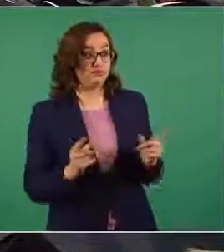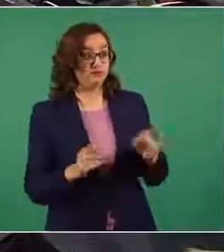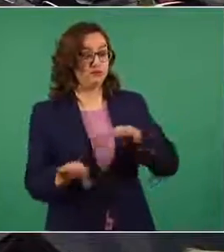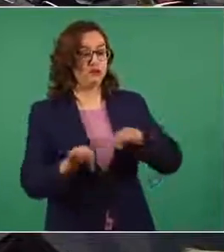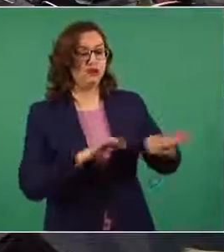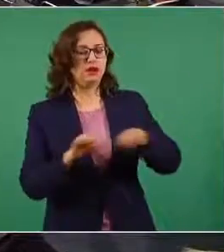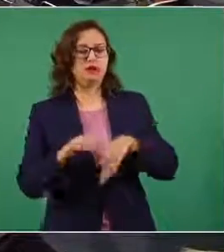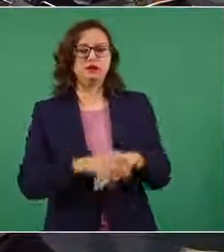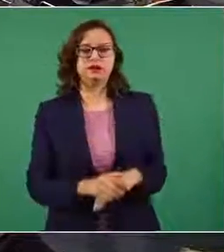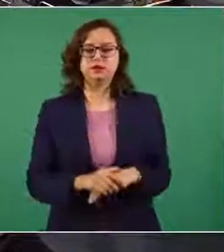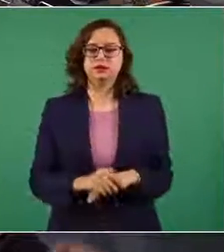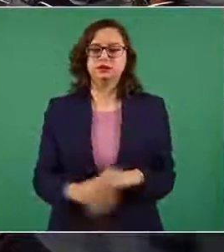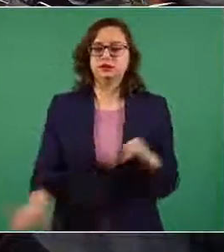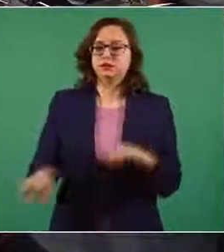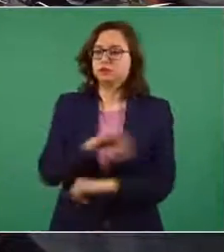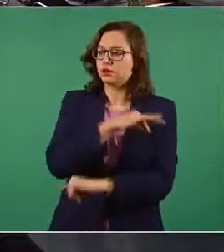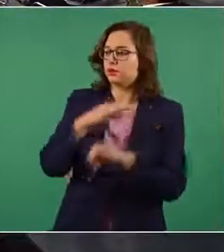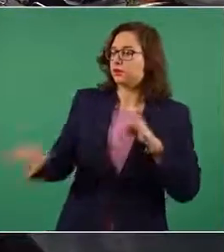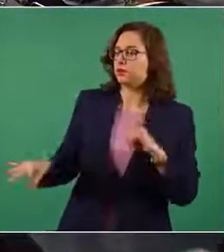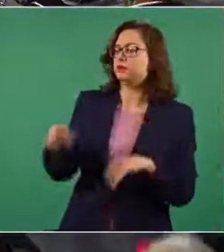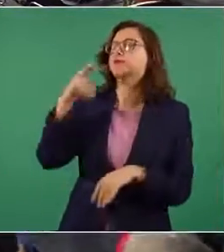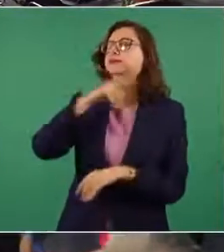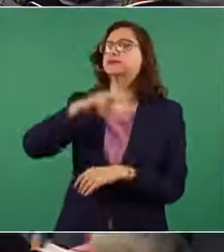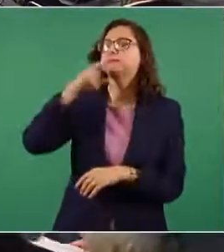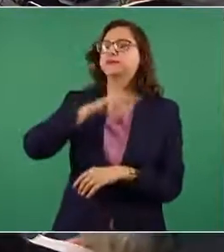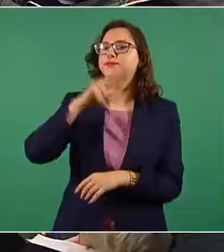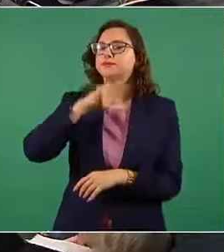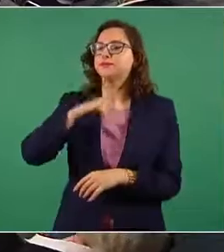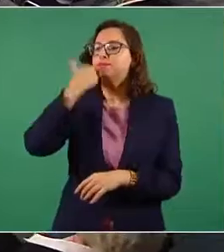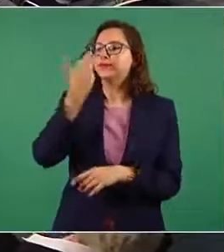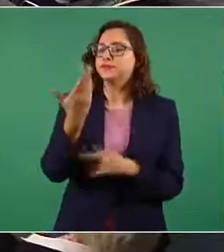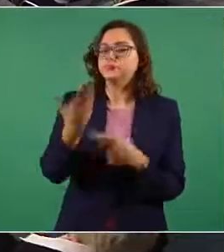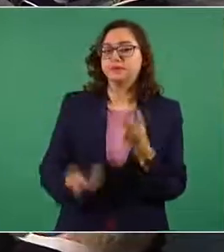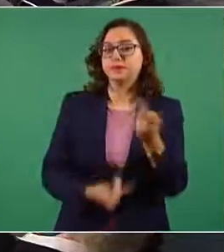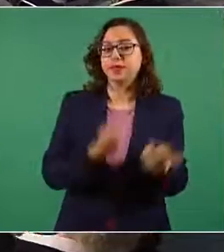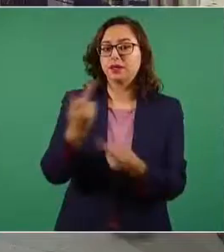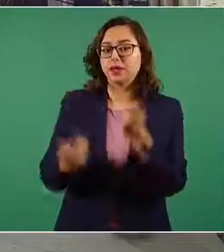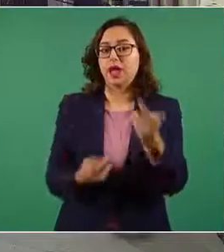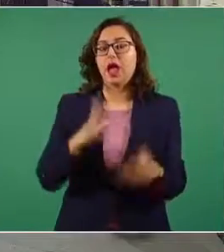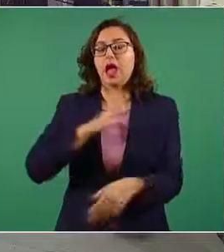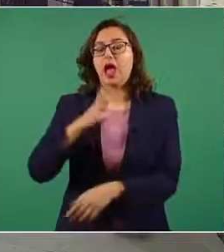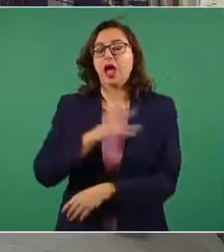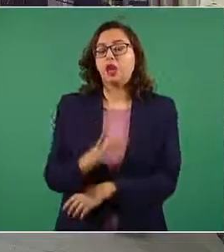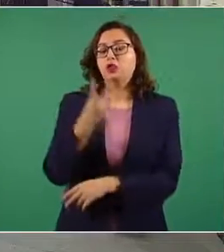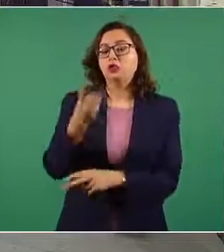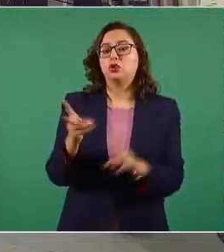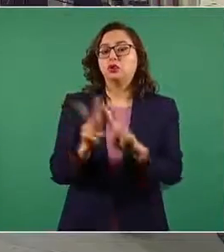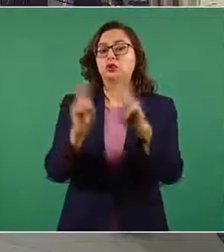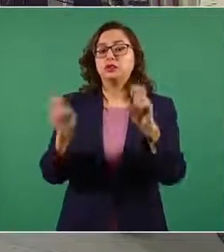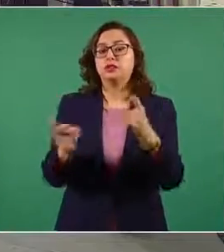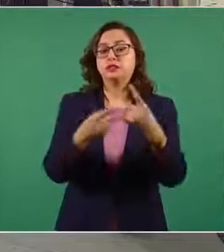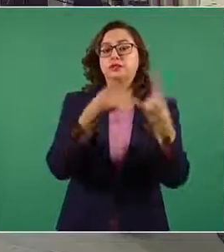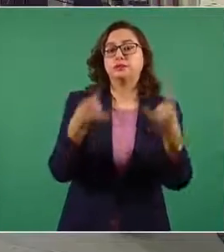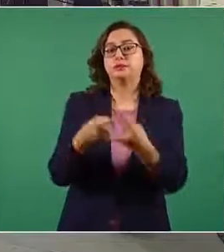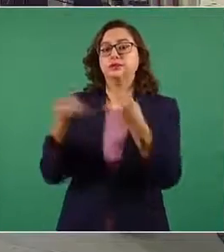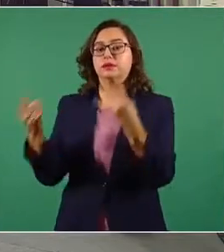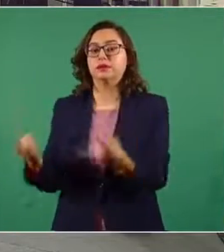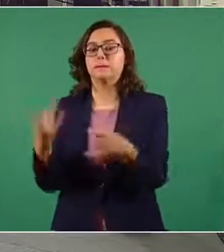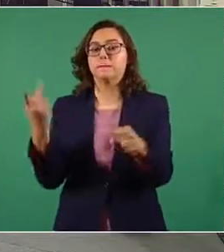Presidente, por último, antes de que se vaya, rapidísimo, le comento que hay dos casos precisamente por las… un